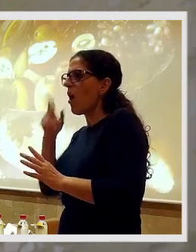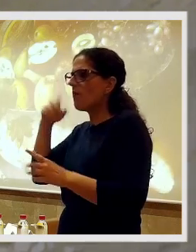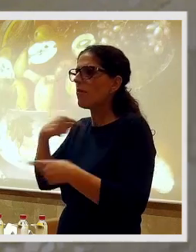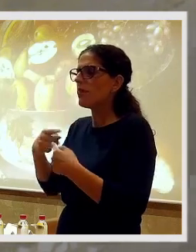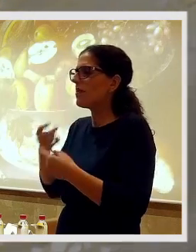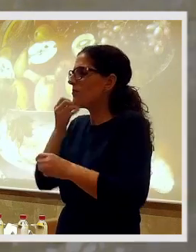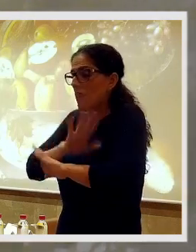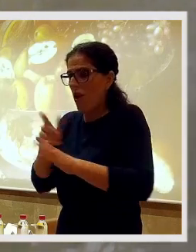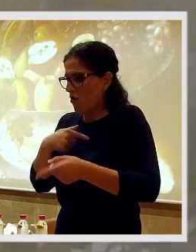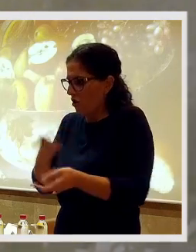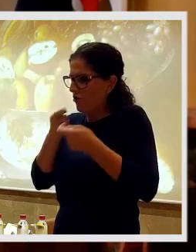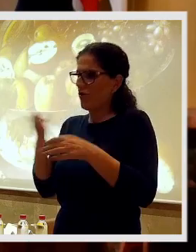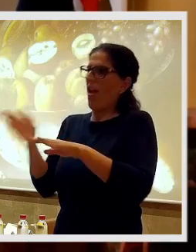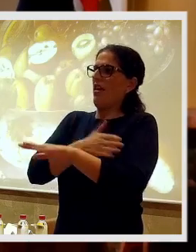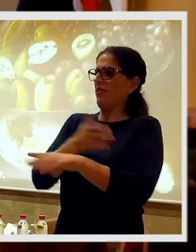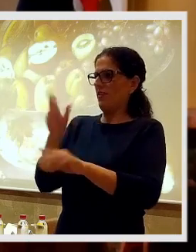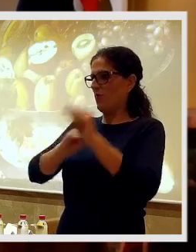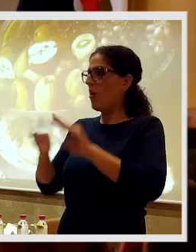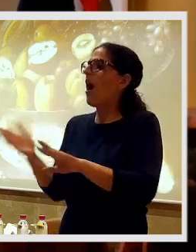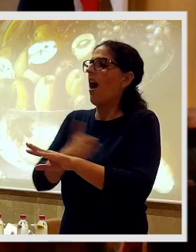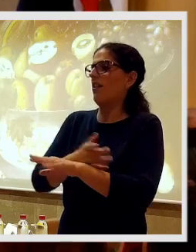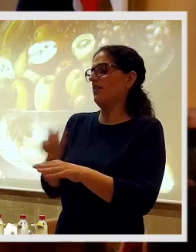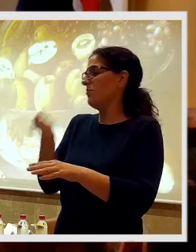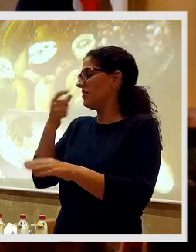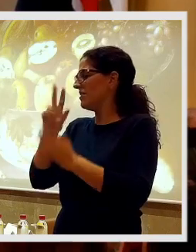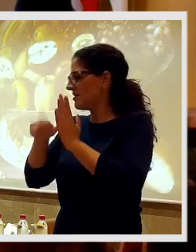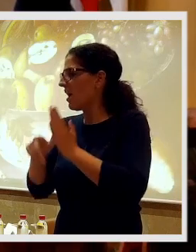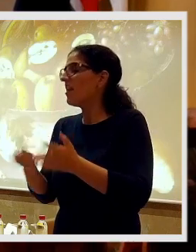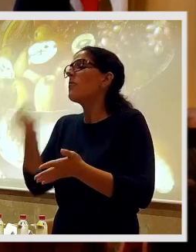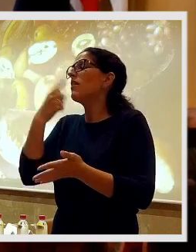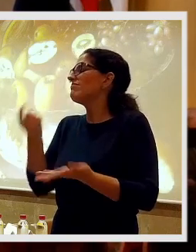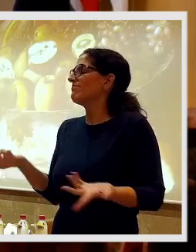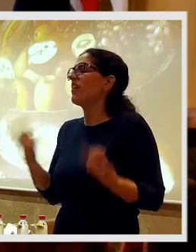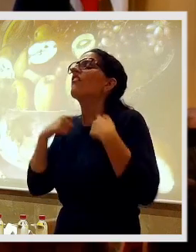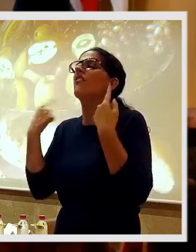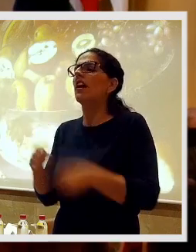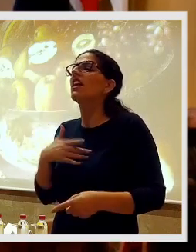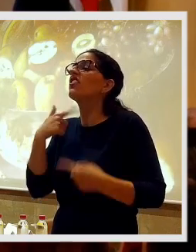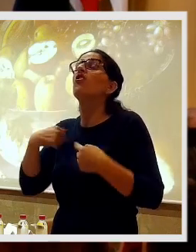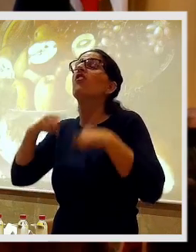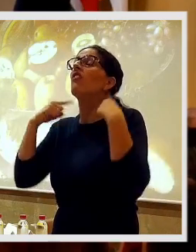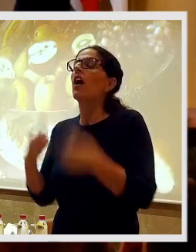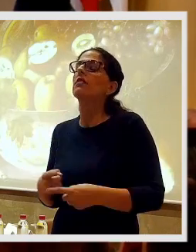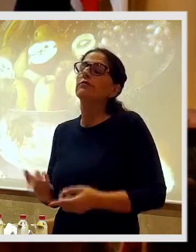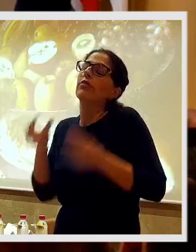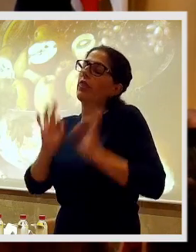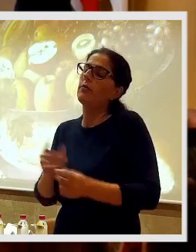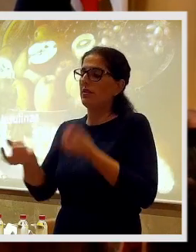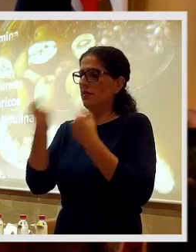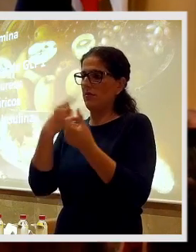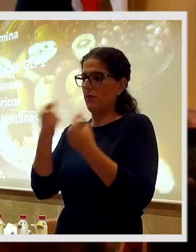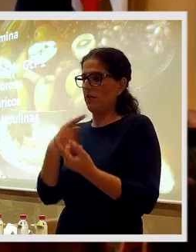dieta y ejercicio, sin duda. Las medicinas son el fracaso de la dieta y el ejercicio, no hay duda